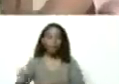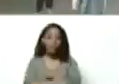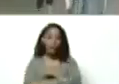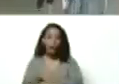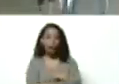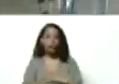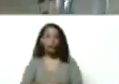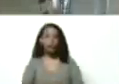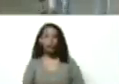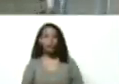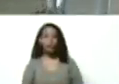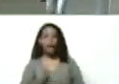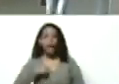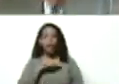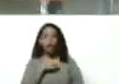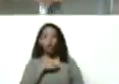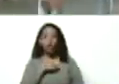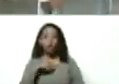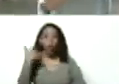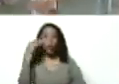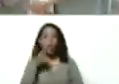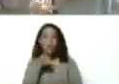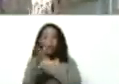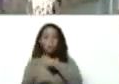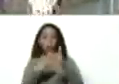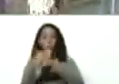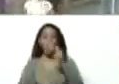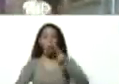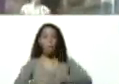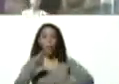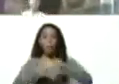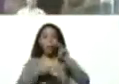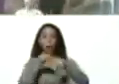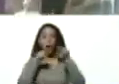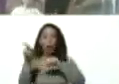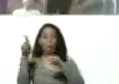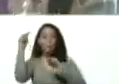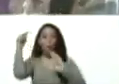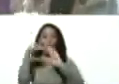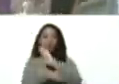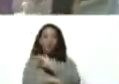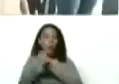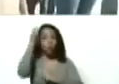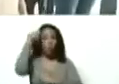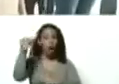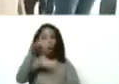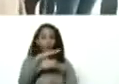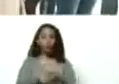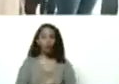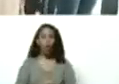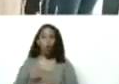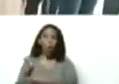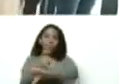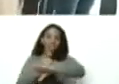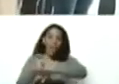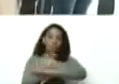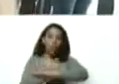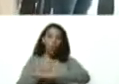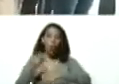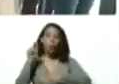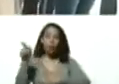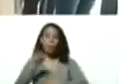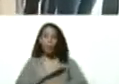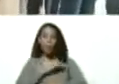y nosotros y nosotros construyendo allá a la profundidad del pueblo gobernando desde el pueblo